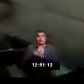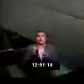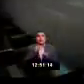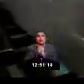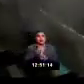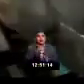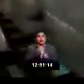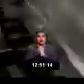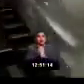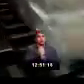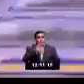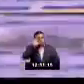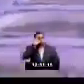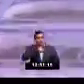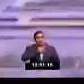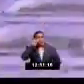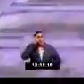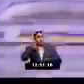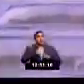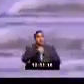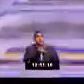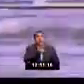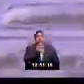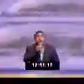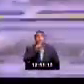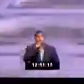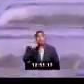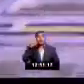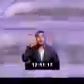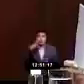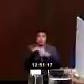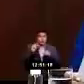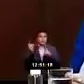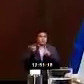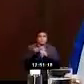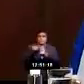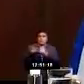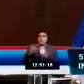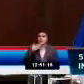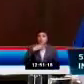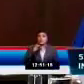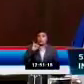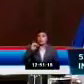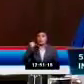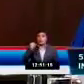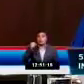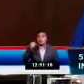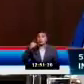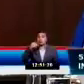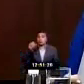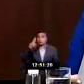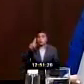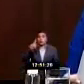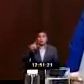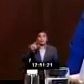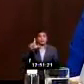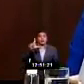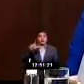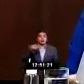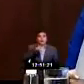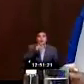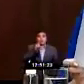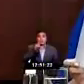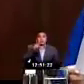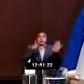la Policía Nacional 532 millones de dólares. La primera inversión. El ISPOL entrega 327 millones